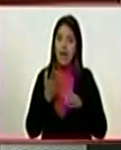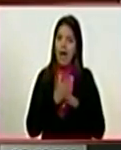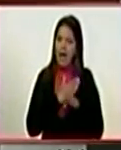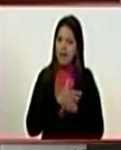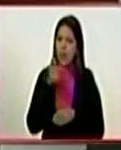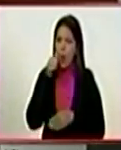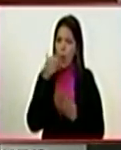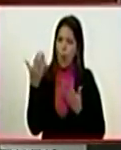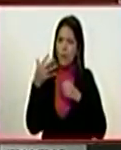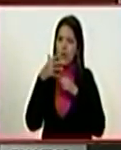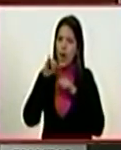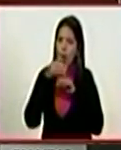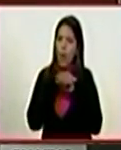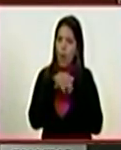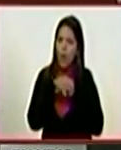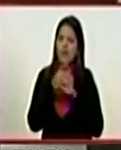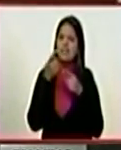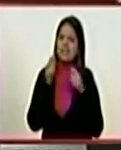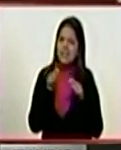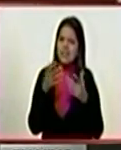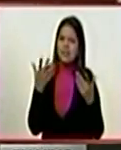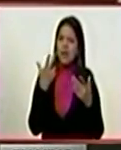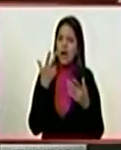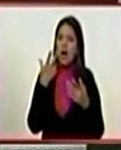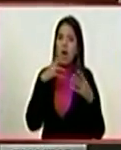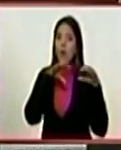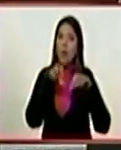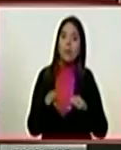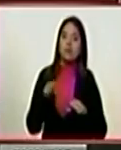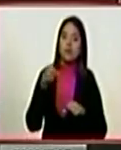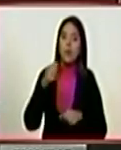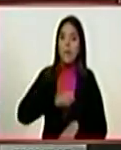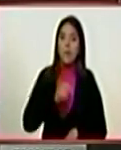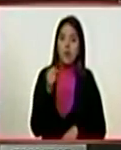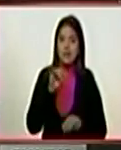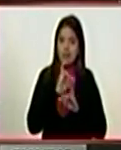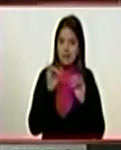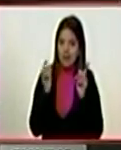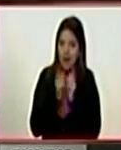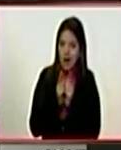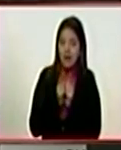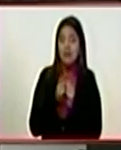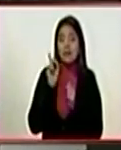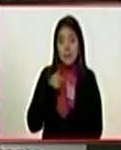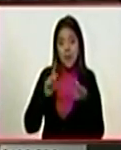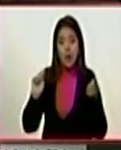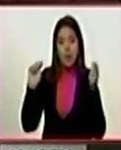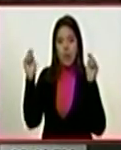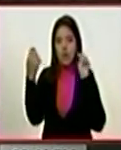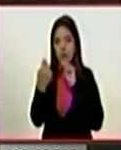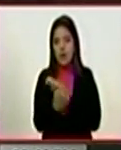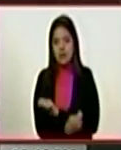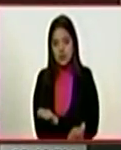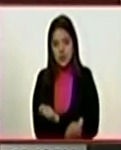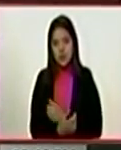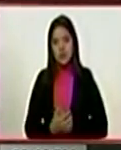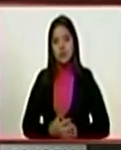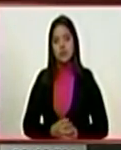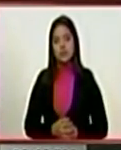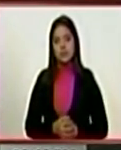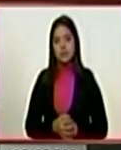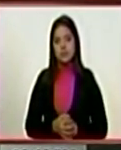Jorge, no se trata solamente de una ocupación policial, sino que se trata de la transformación de